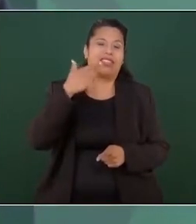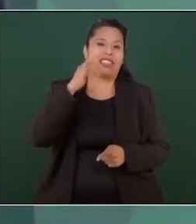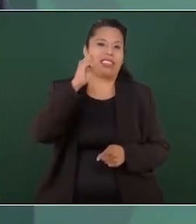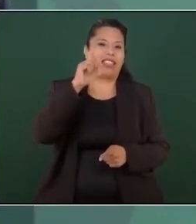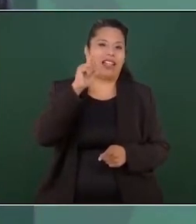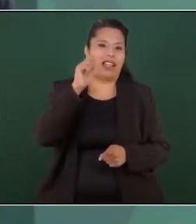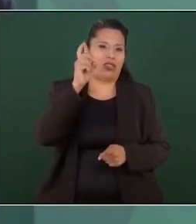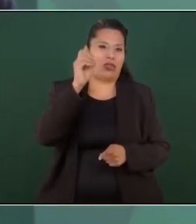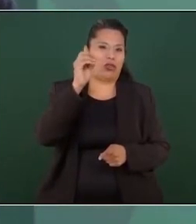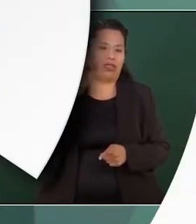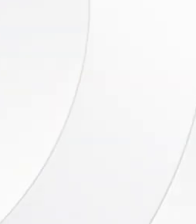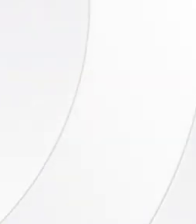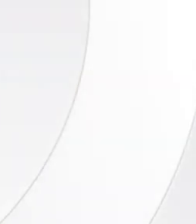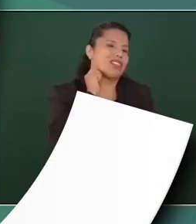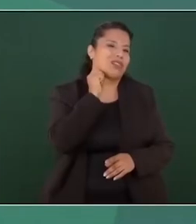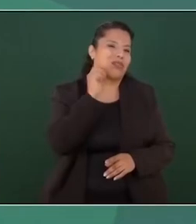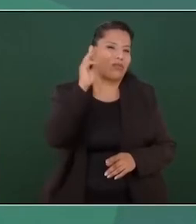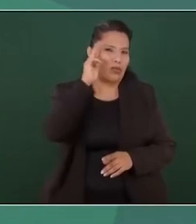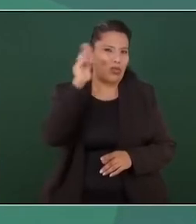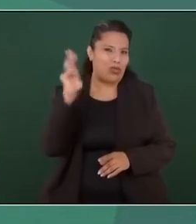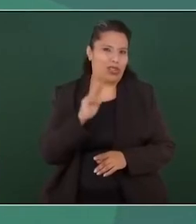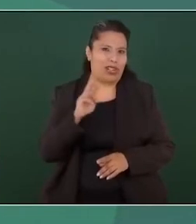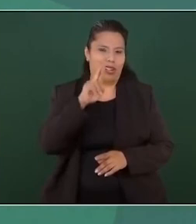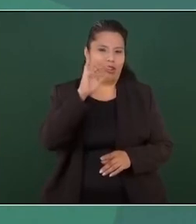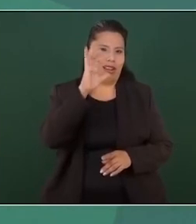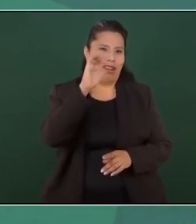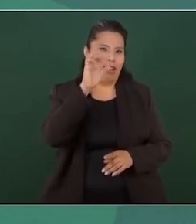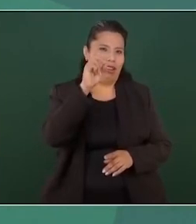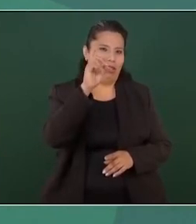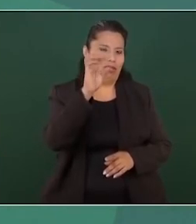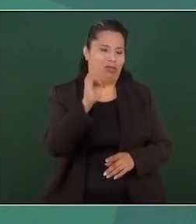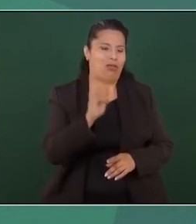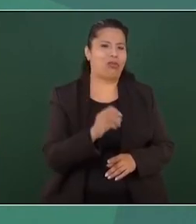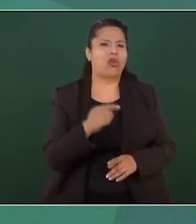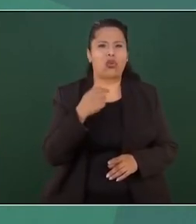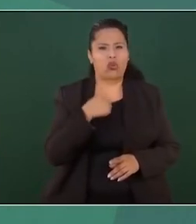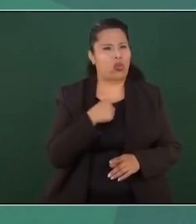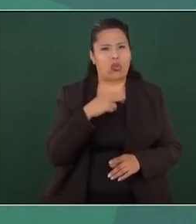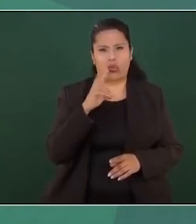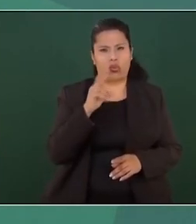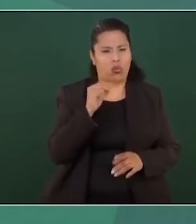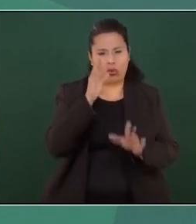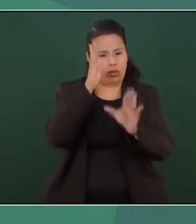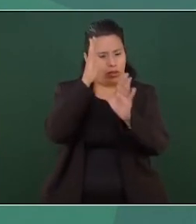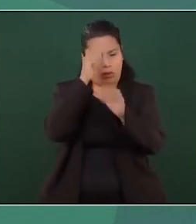Nacional, no estoy de acuerdo, desde luego, con su postura,